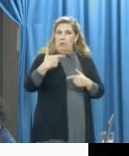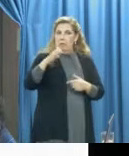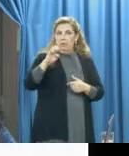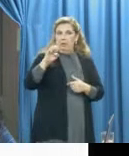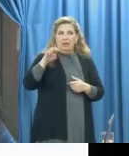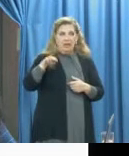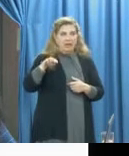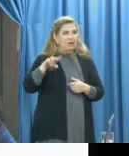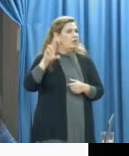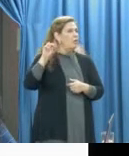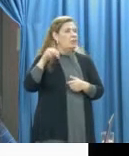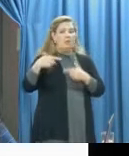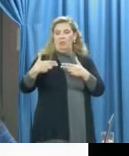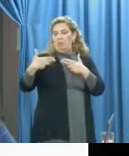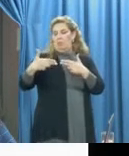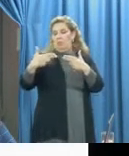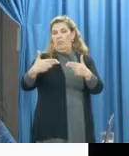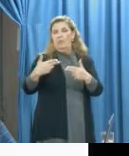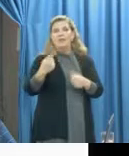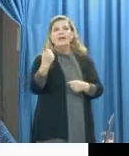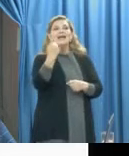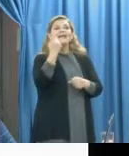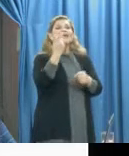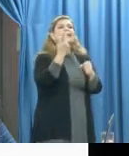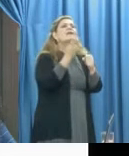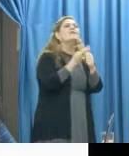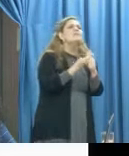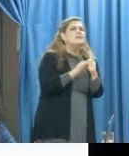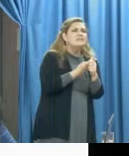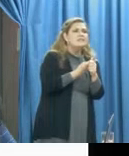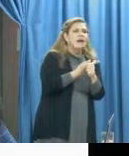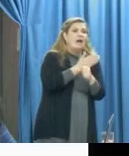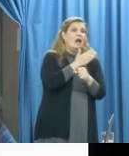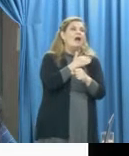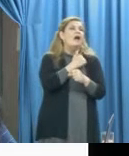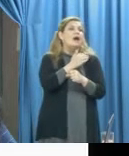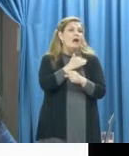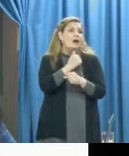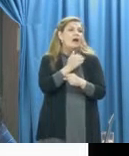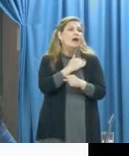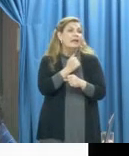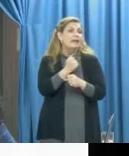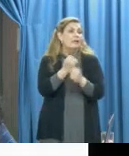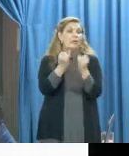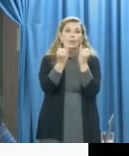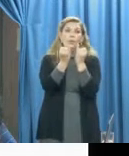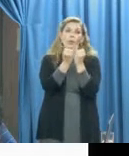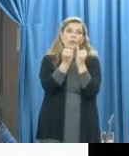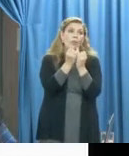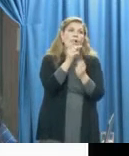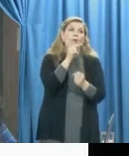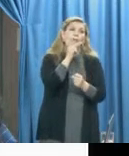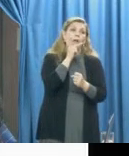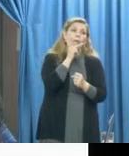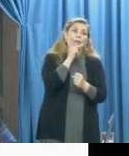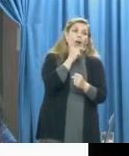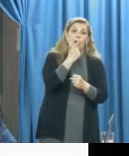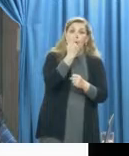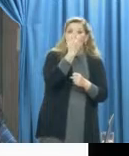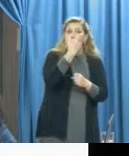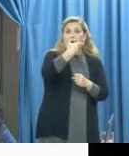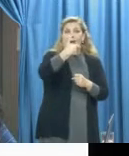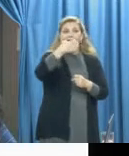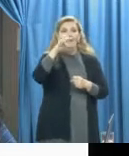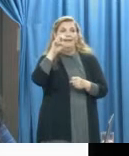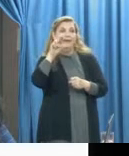transmitir. ¿Qué pasa? Estos hijos van a comportarse como se comportaron los papás. Un gen